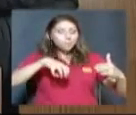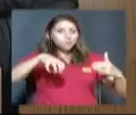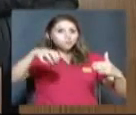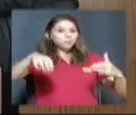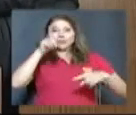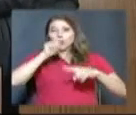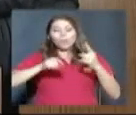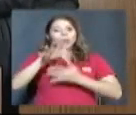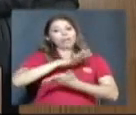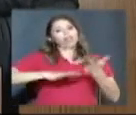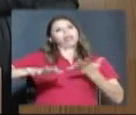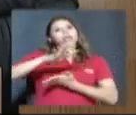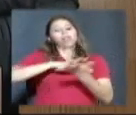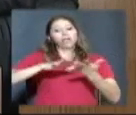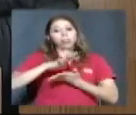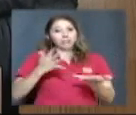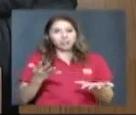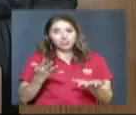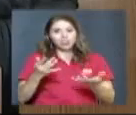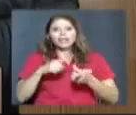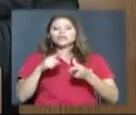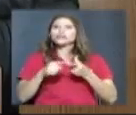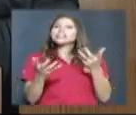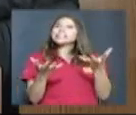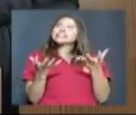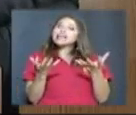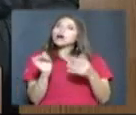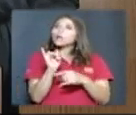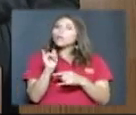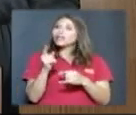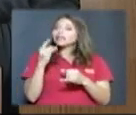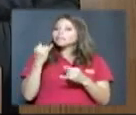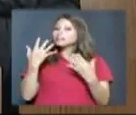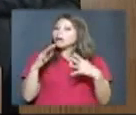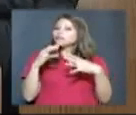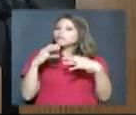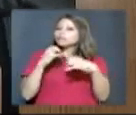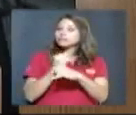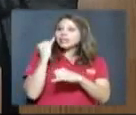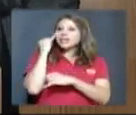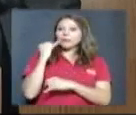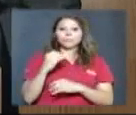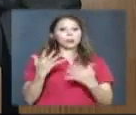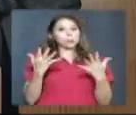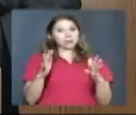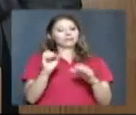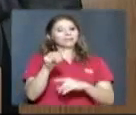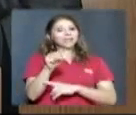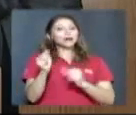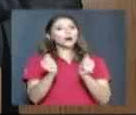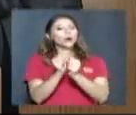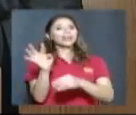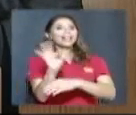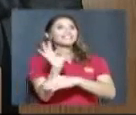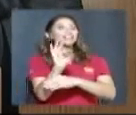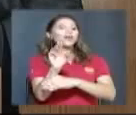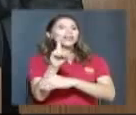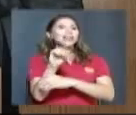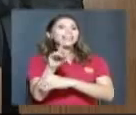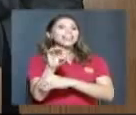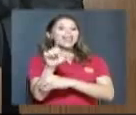Sí. Y bueno, quisiera un poco que cerres tu idea que quedó pendiente hace un rato. Bueno, acá con la televisión digital, bueno, como hablamos, la analogía estará el